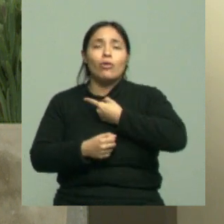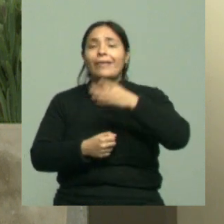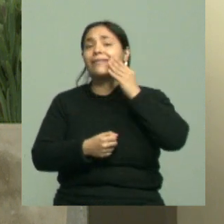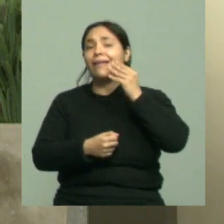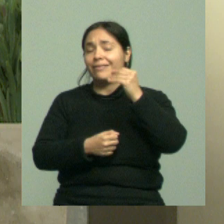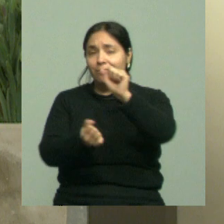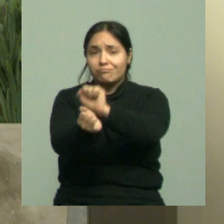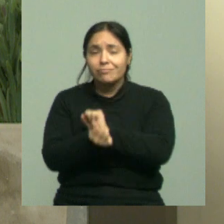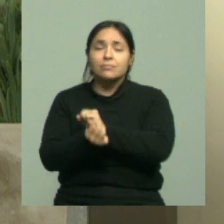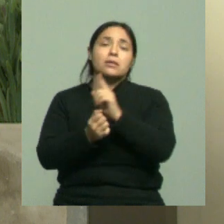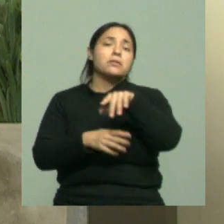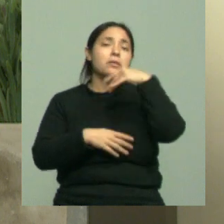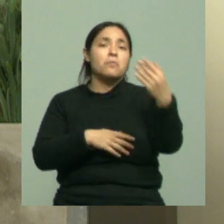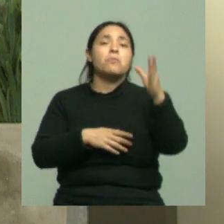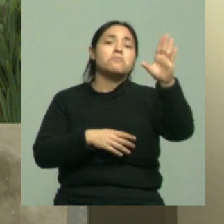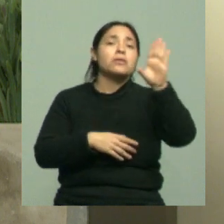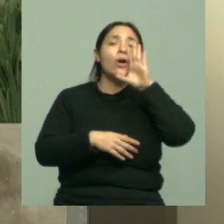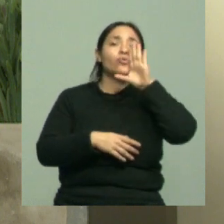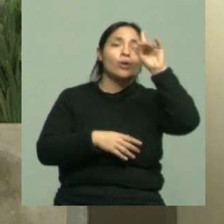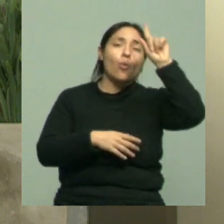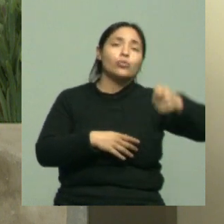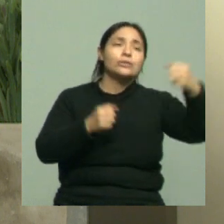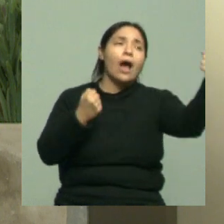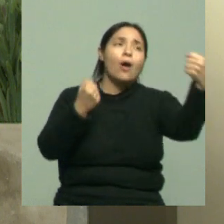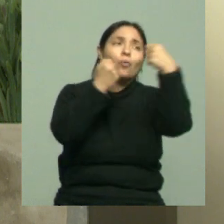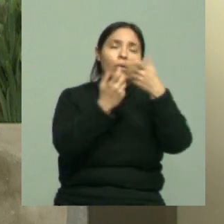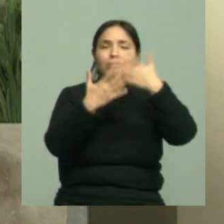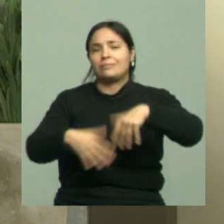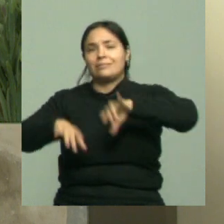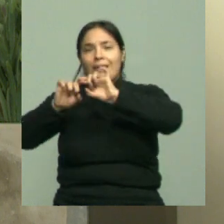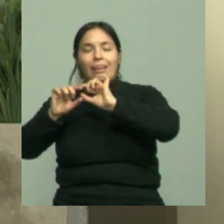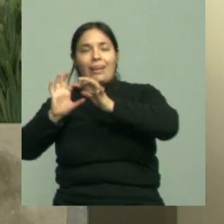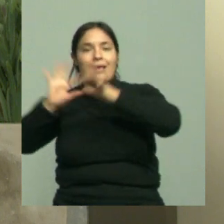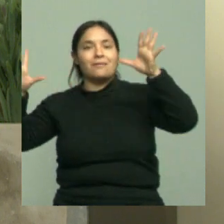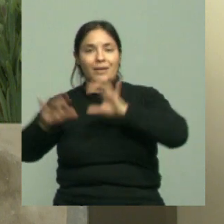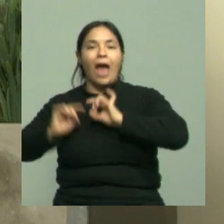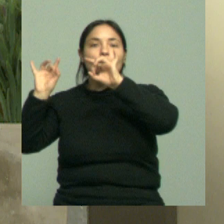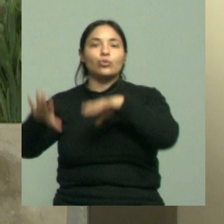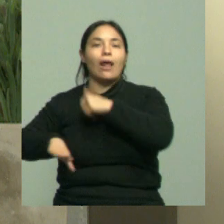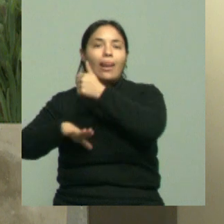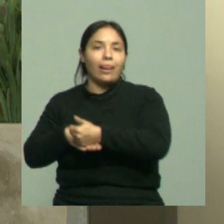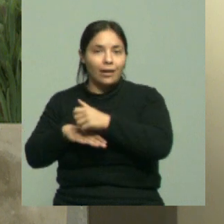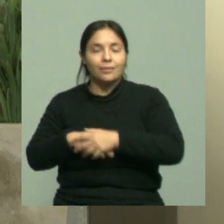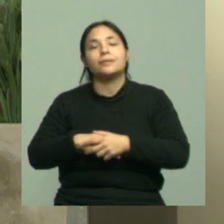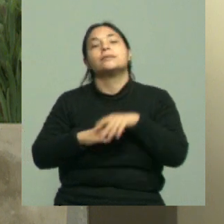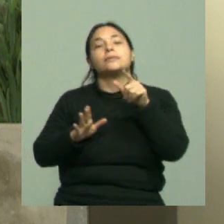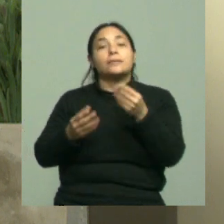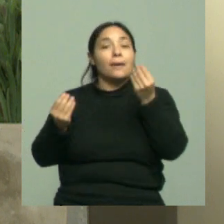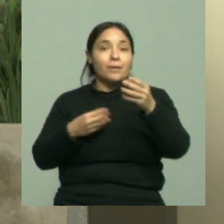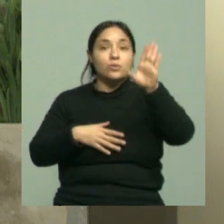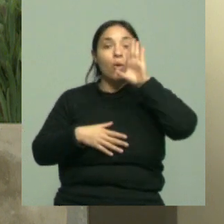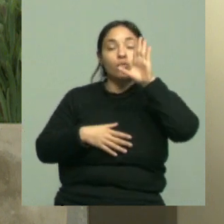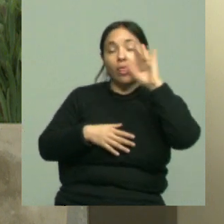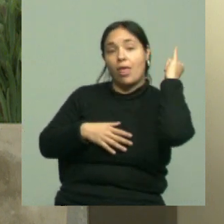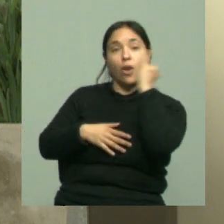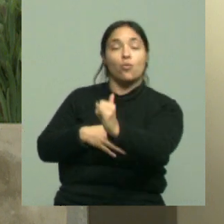británica, de llegar a un acuerdo con Estados Unidos. Pero hagamos un poquito de historia porque tenía que ver con la acusación que venía por parte de Estados Unidos